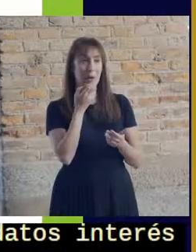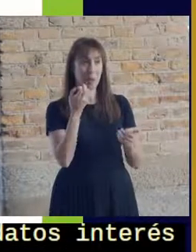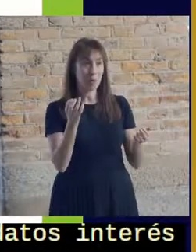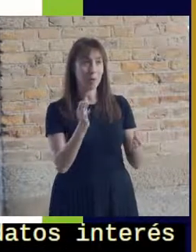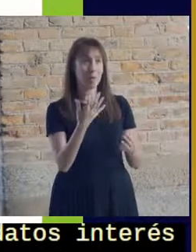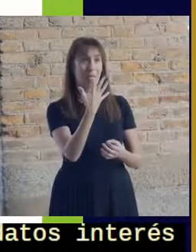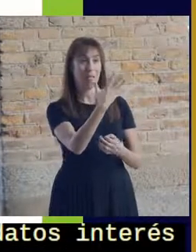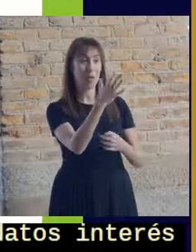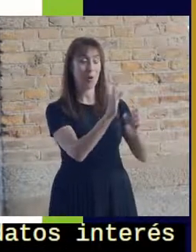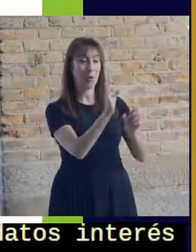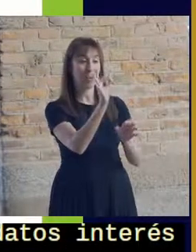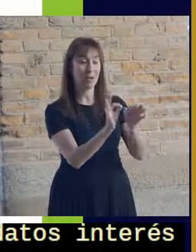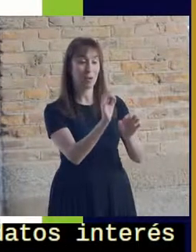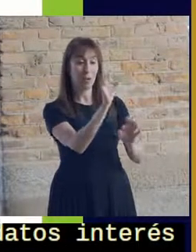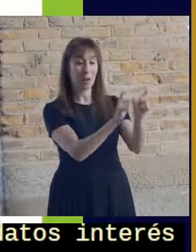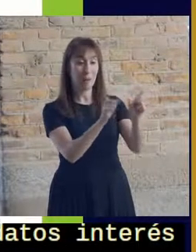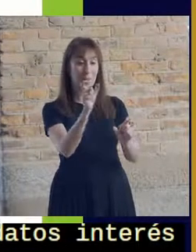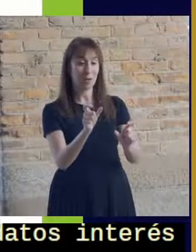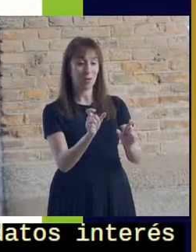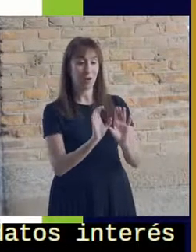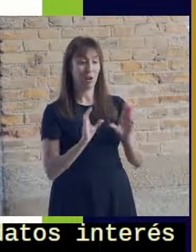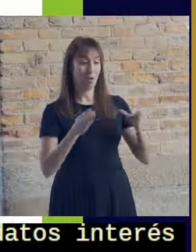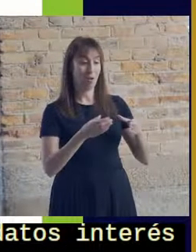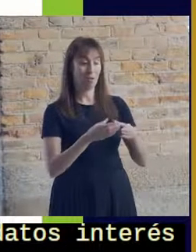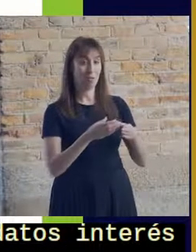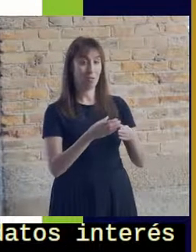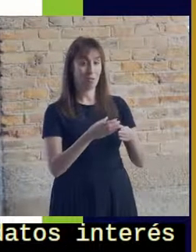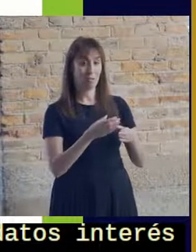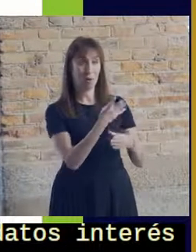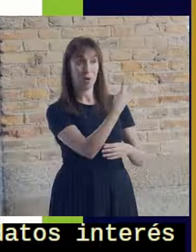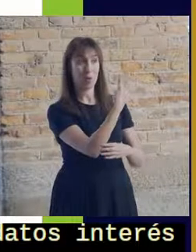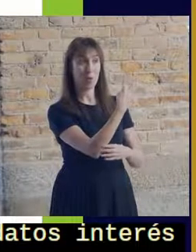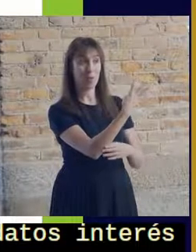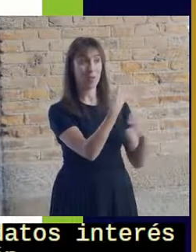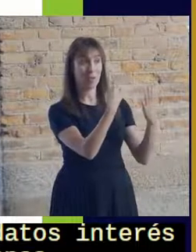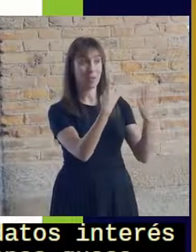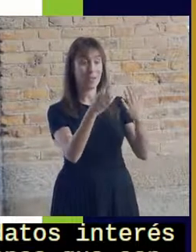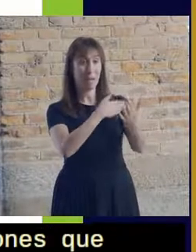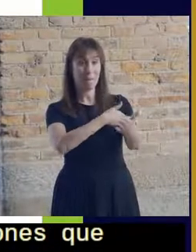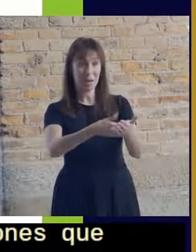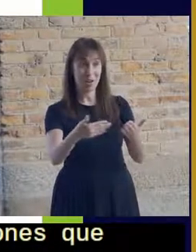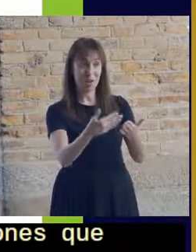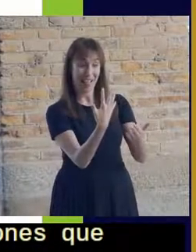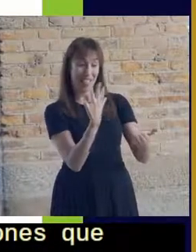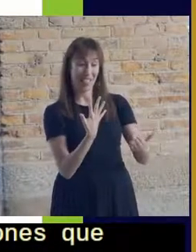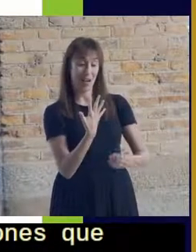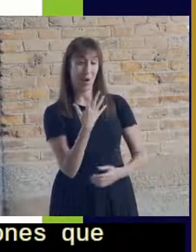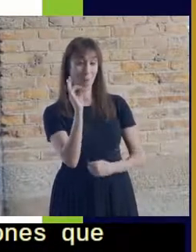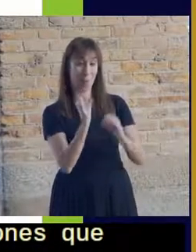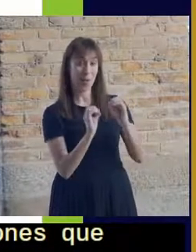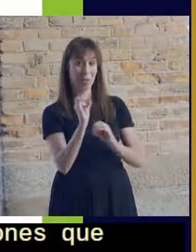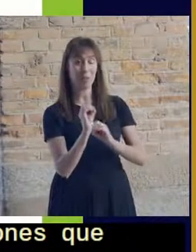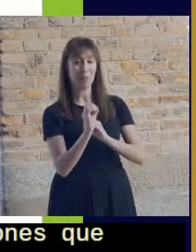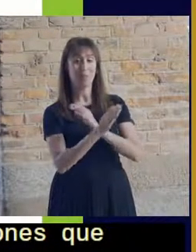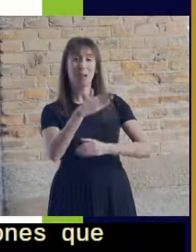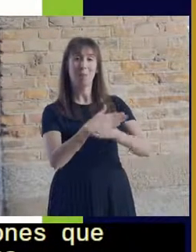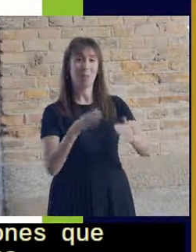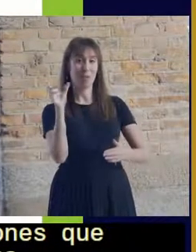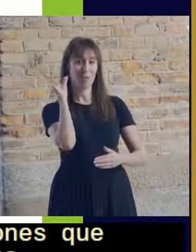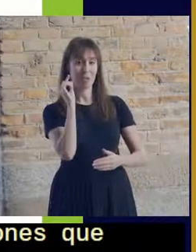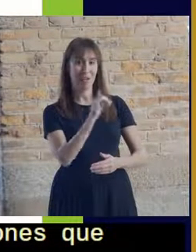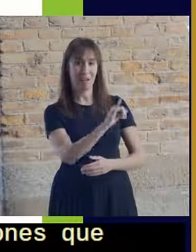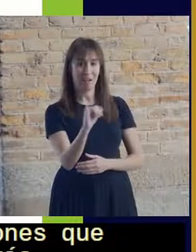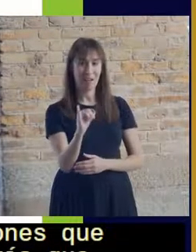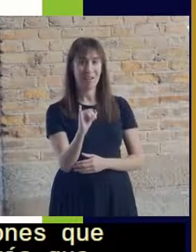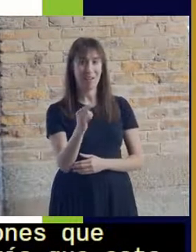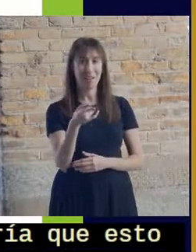que el 5% de la población de de los 466 millones que somos Pues el 5% tiene discapacidad auditiva y yo